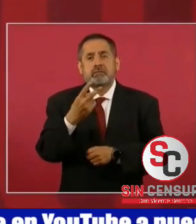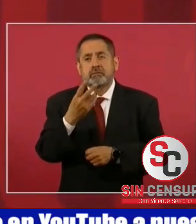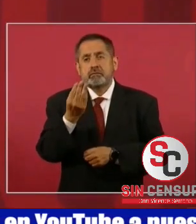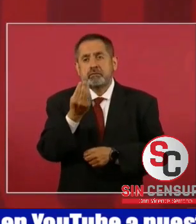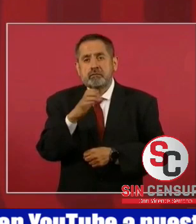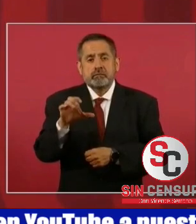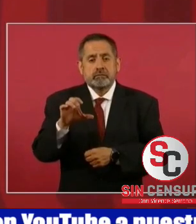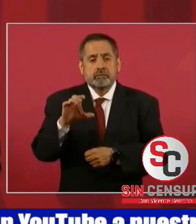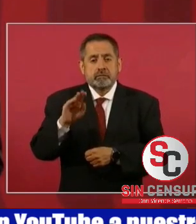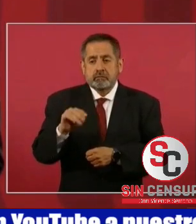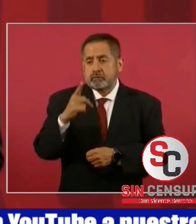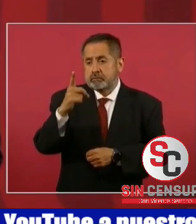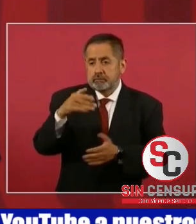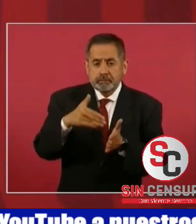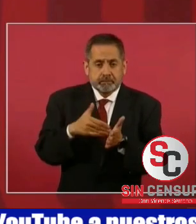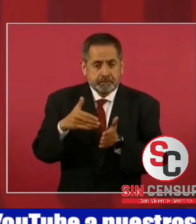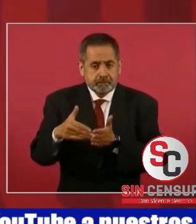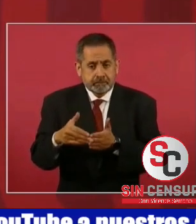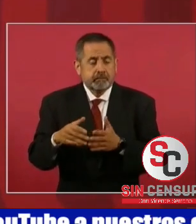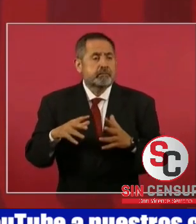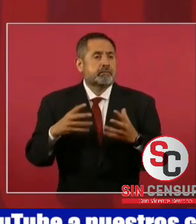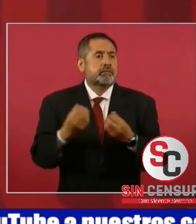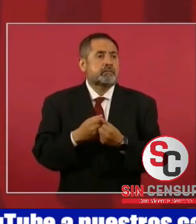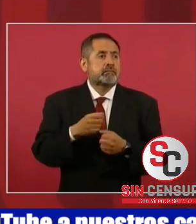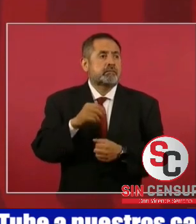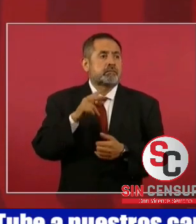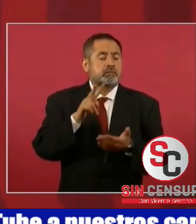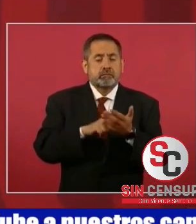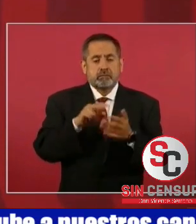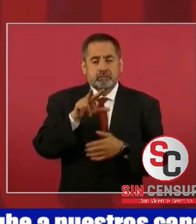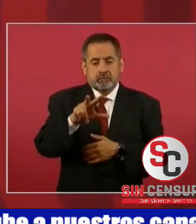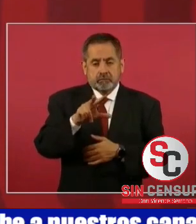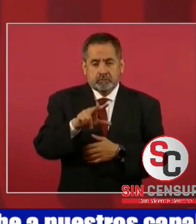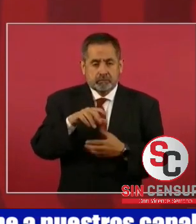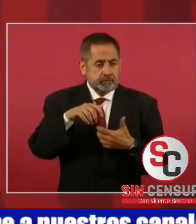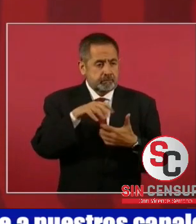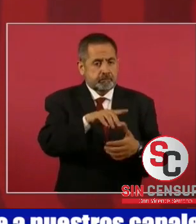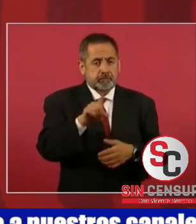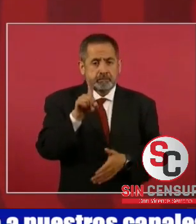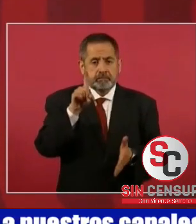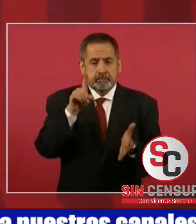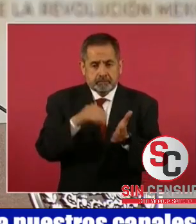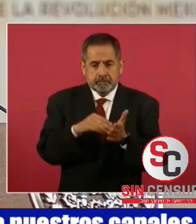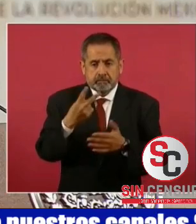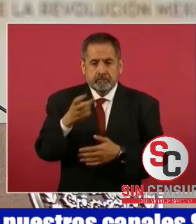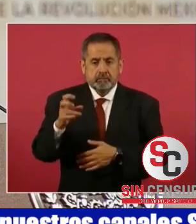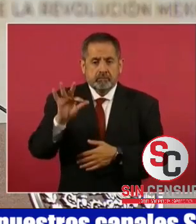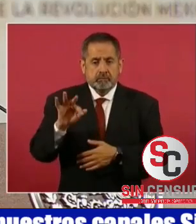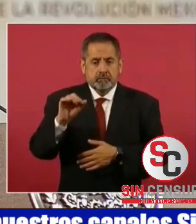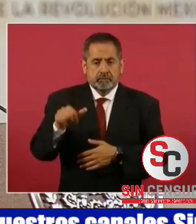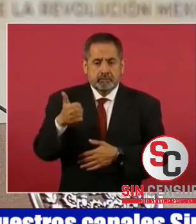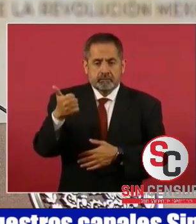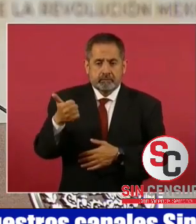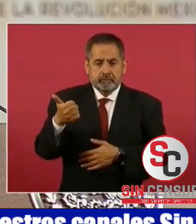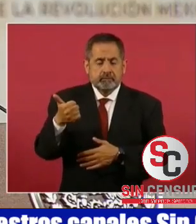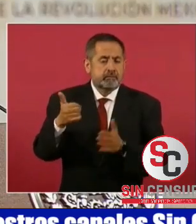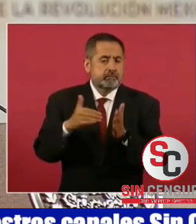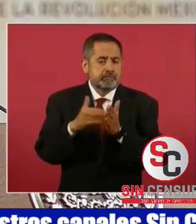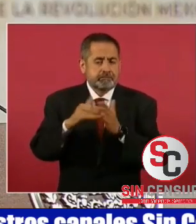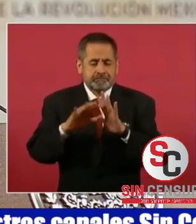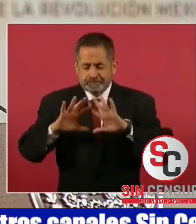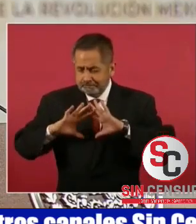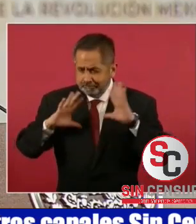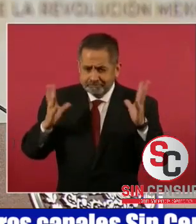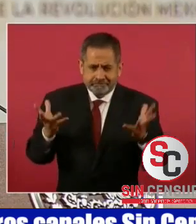991 millones y en 2018 por 246, para hacer un